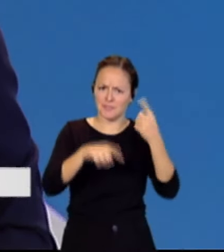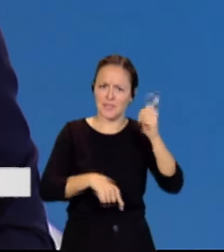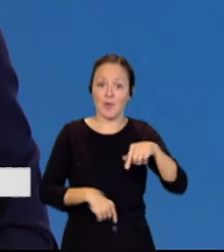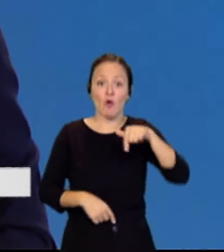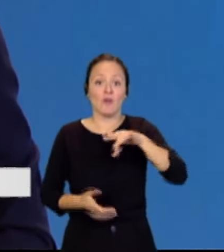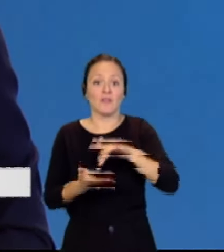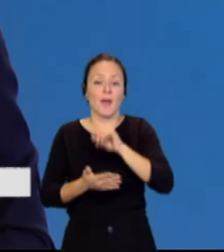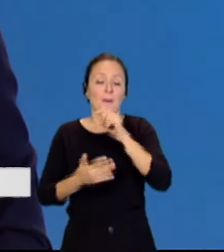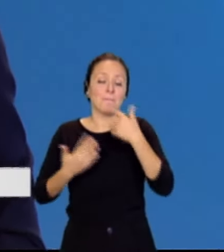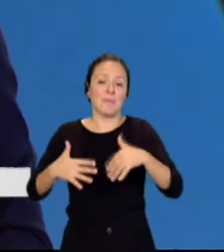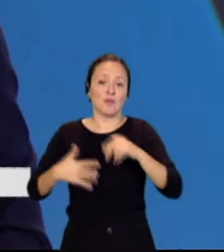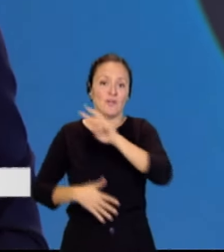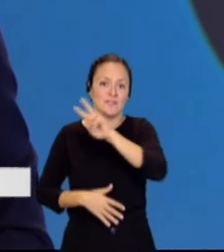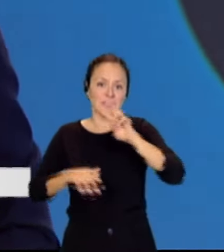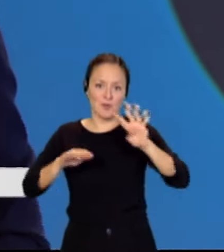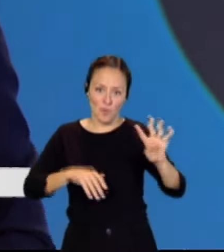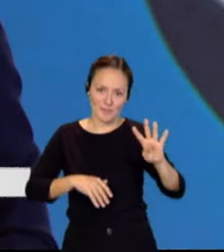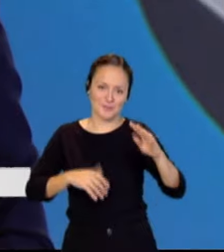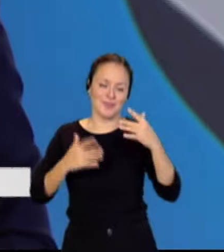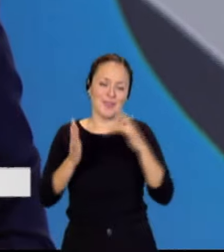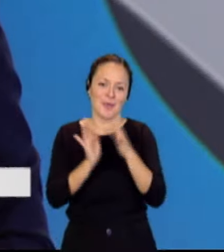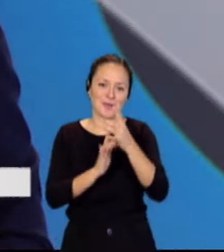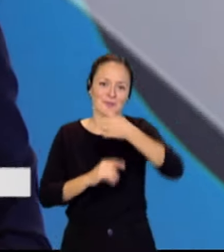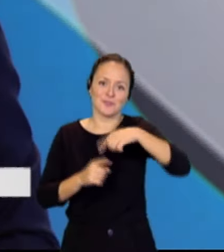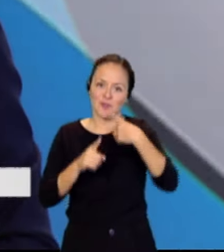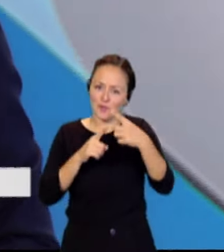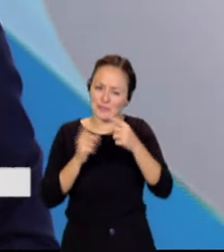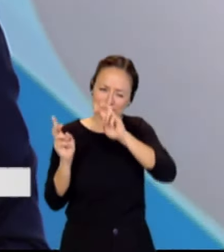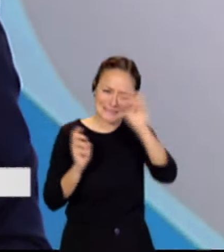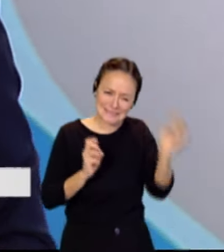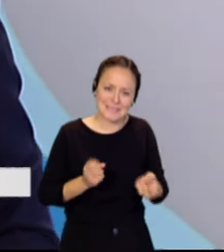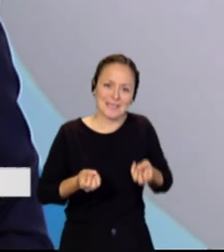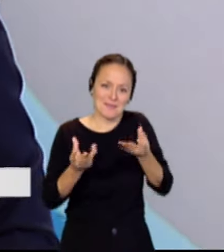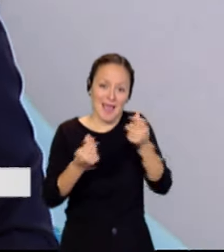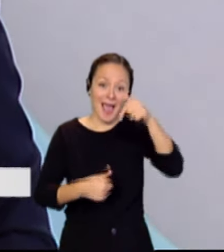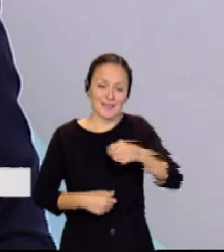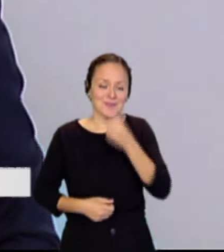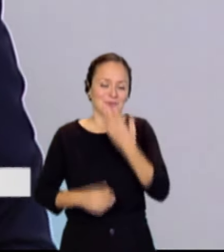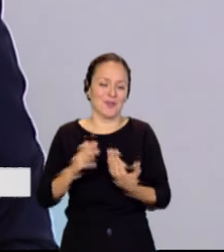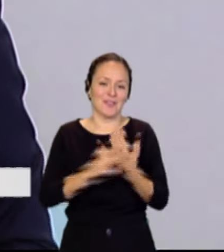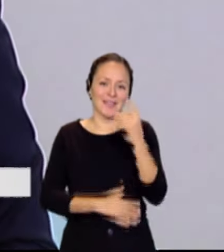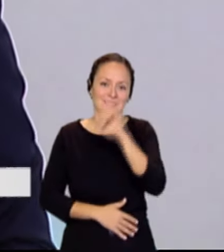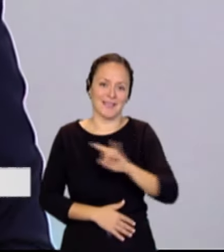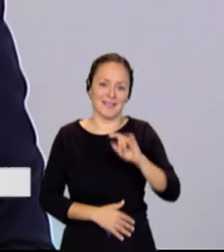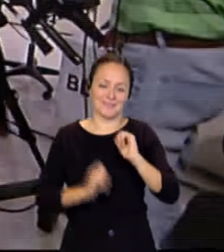24 de abril Tenemos muchos asuntos que contarles aquí en Buenos días Canarias